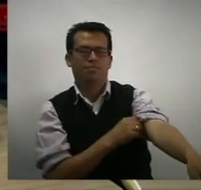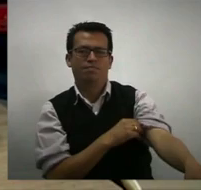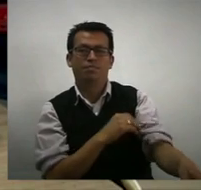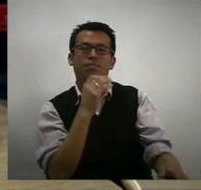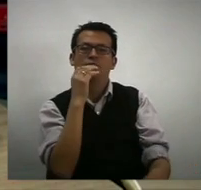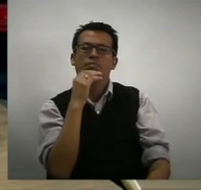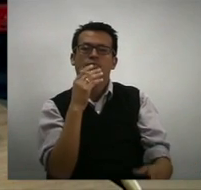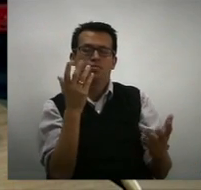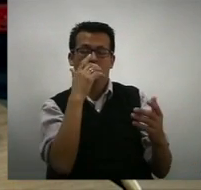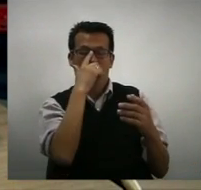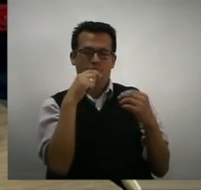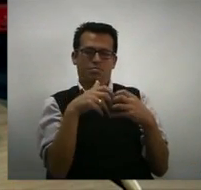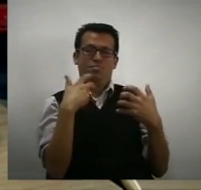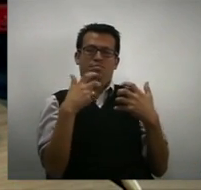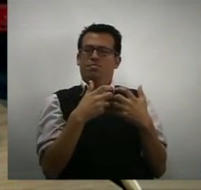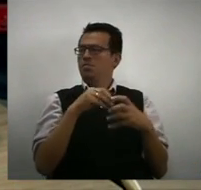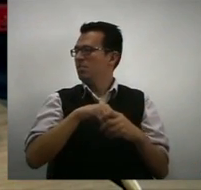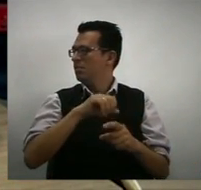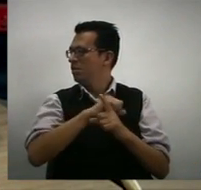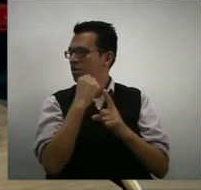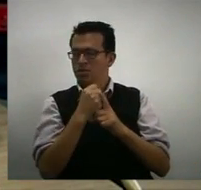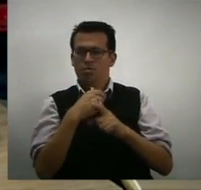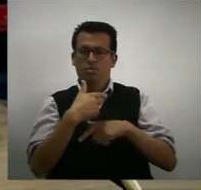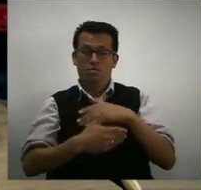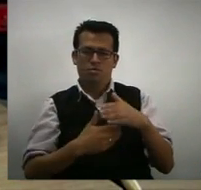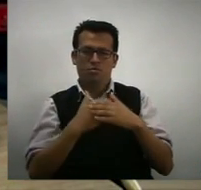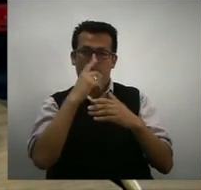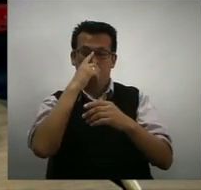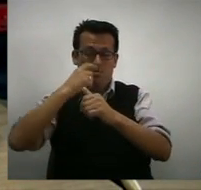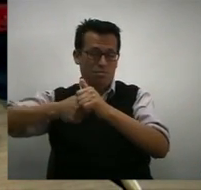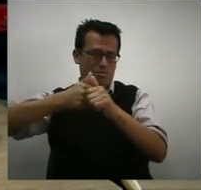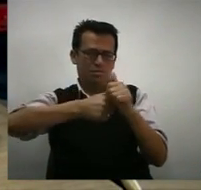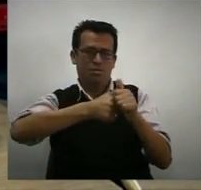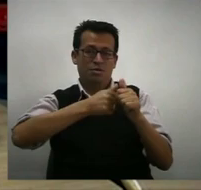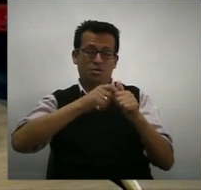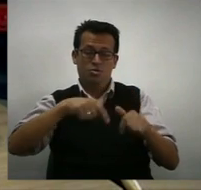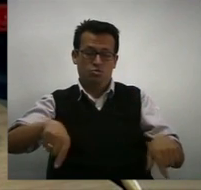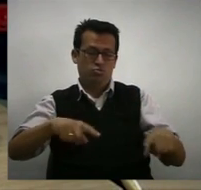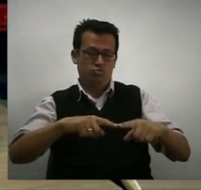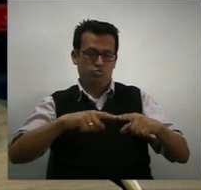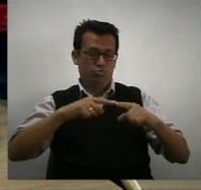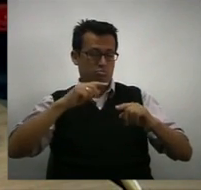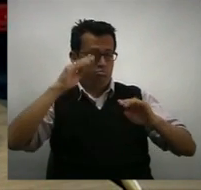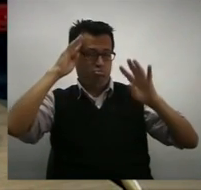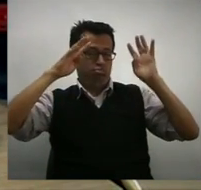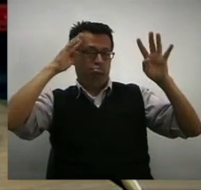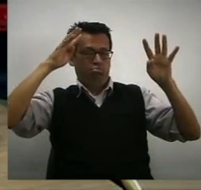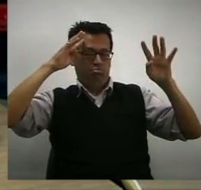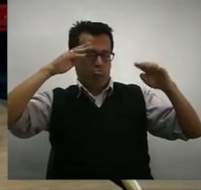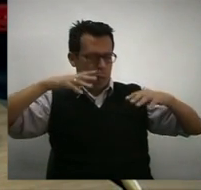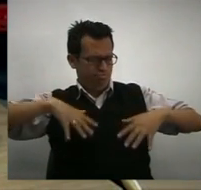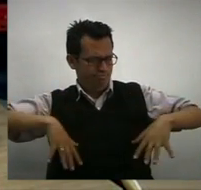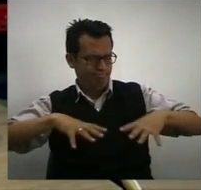práctico del sistema social. Cada unidad tendría, por lo tanto, propiedades intrínsecas, filum maquínico, de las que derivan